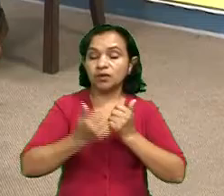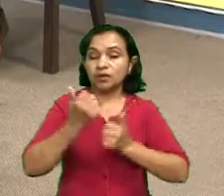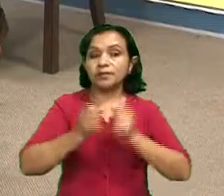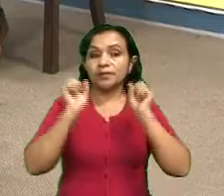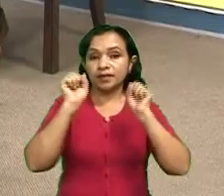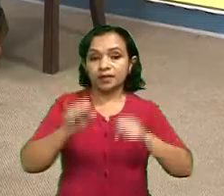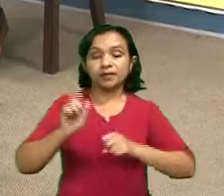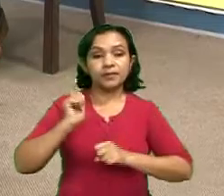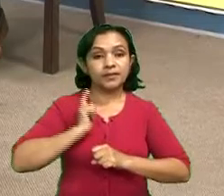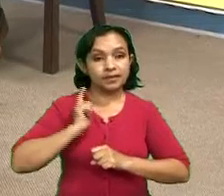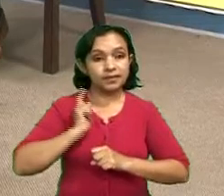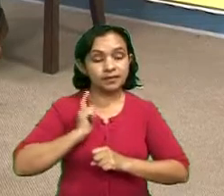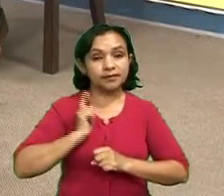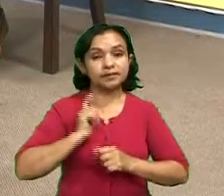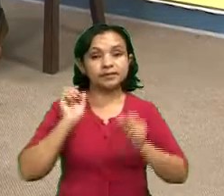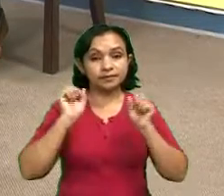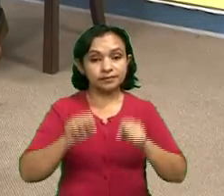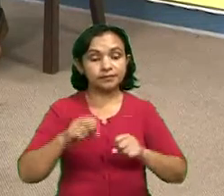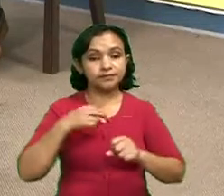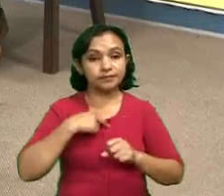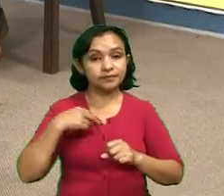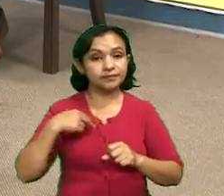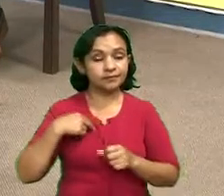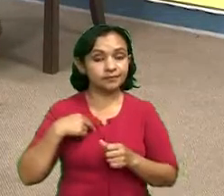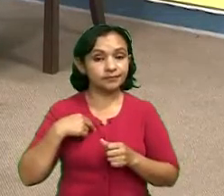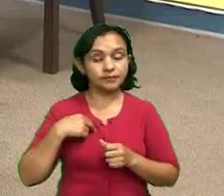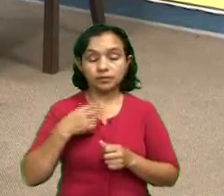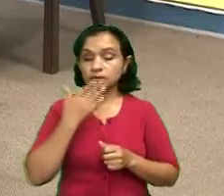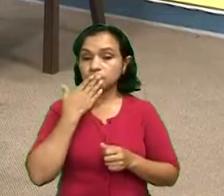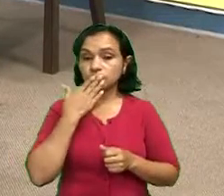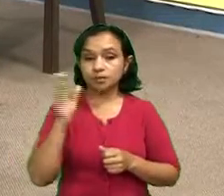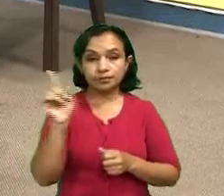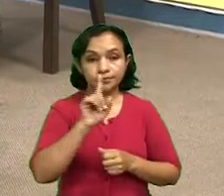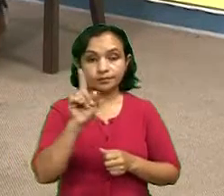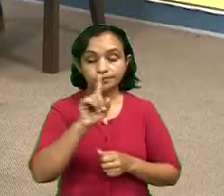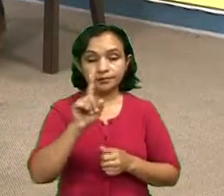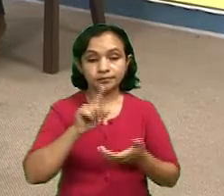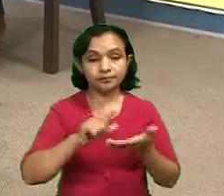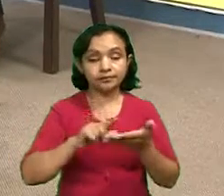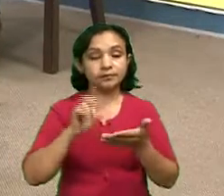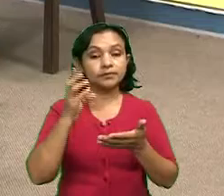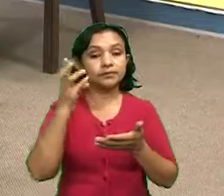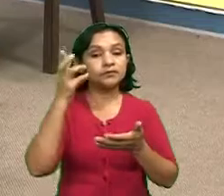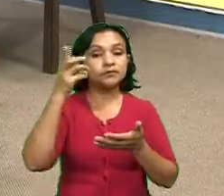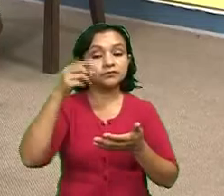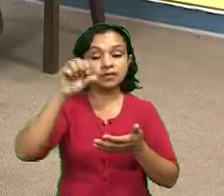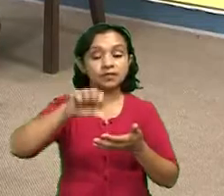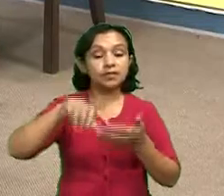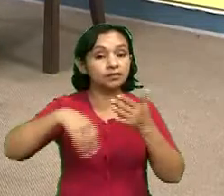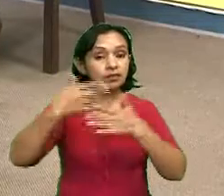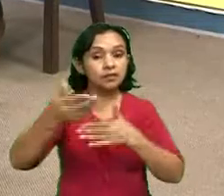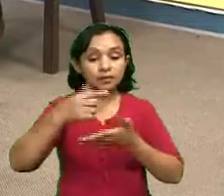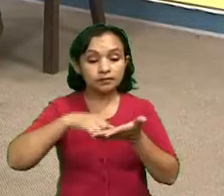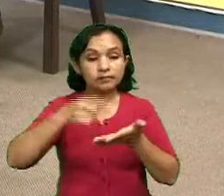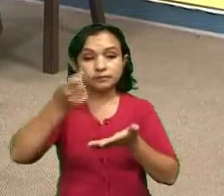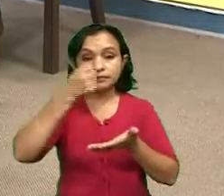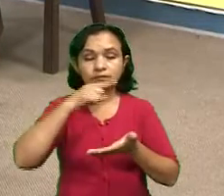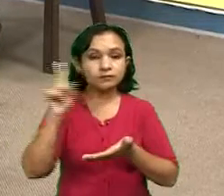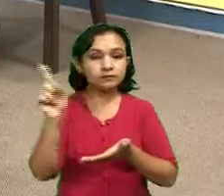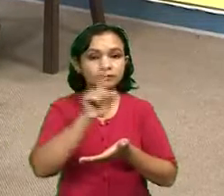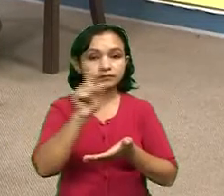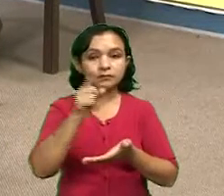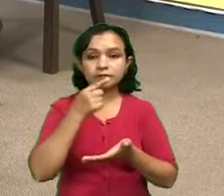los efectos adversos que ellos pueden producirte. Entonces ya no es recomendable consumir un producto después de su fecha de vencimiento. Ahora, usted decía algo